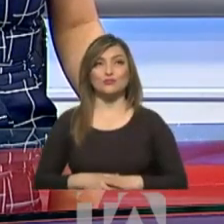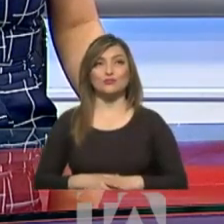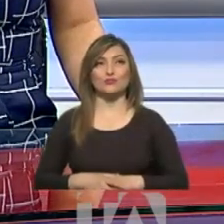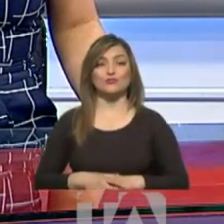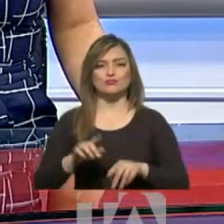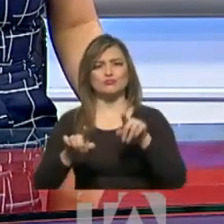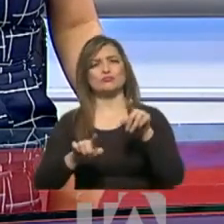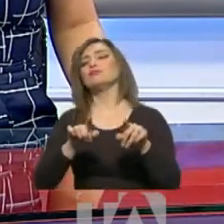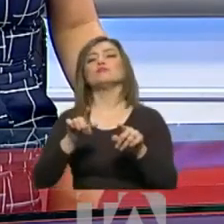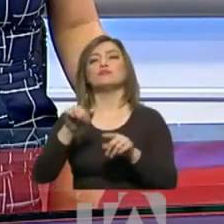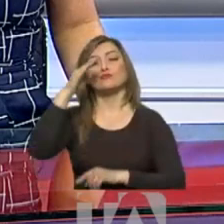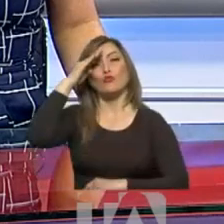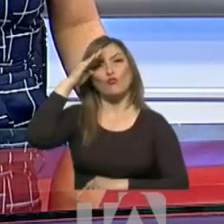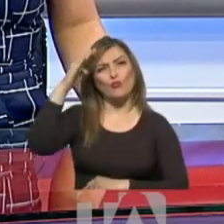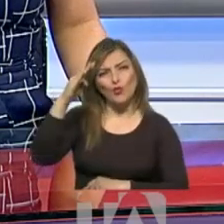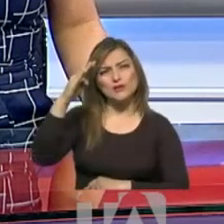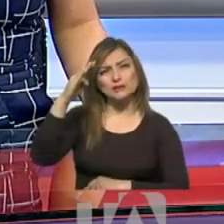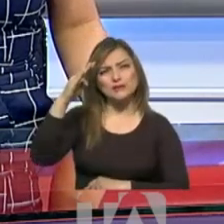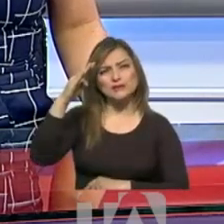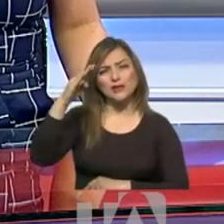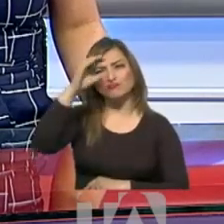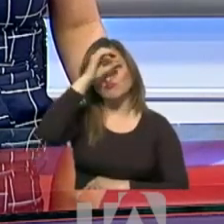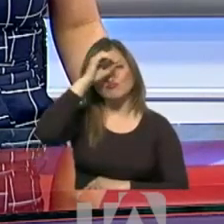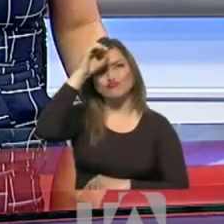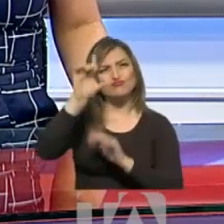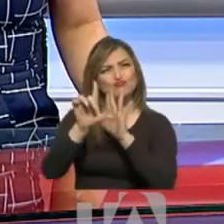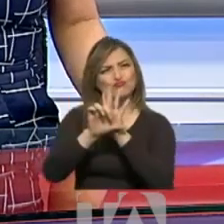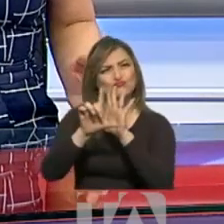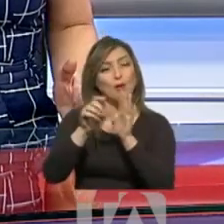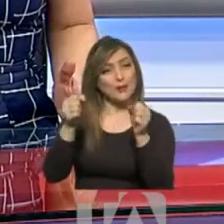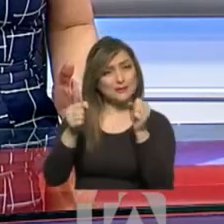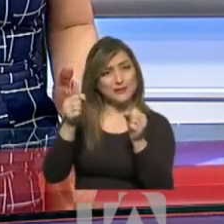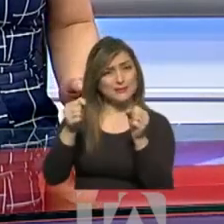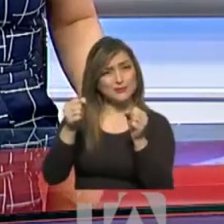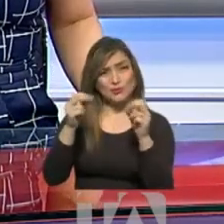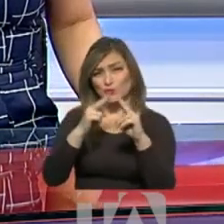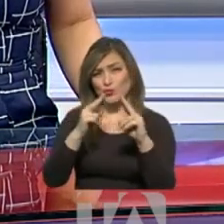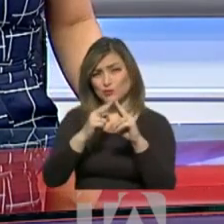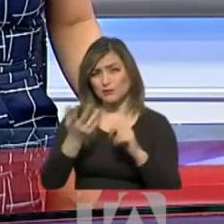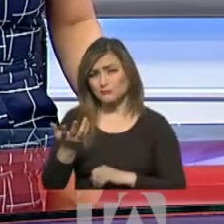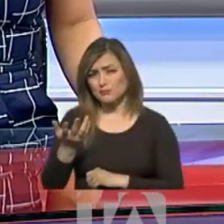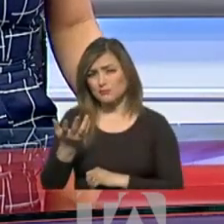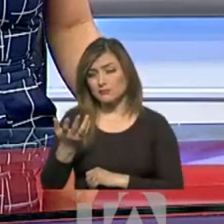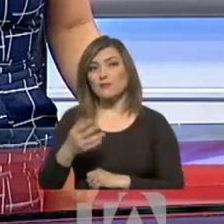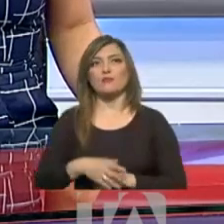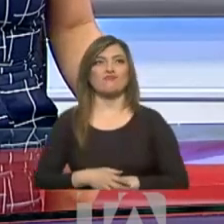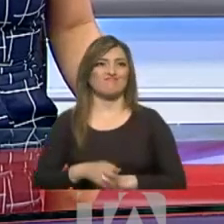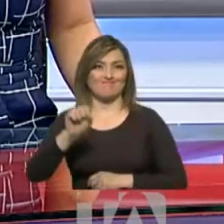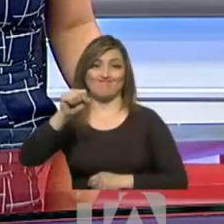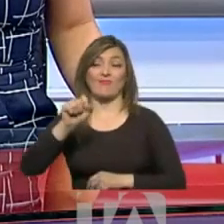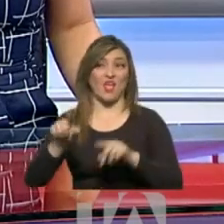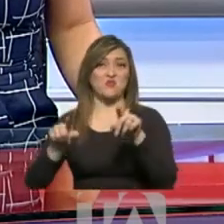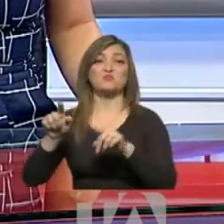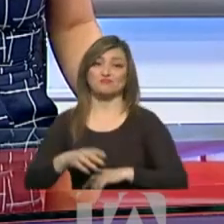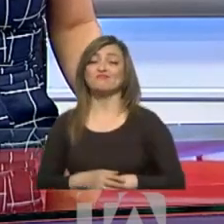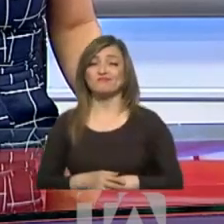usted con algún agente de tránsito que desconoce la ley y el procedimiento adecuado? Pues les contamos que estos casos suceden y según los expertos